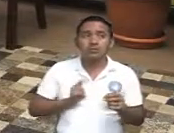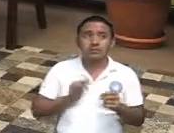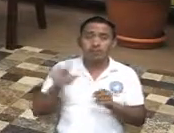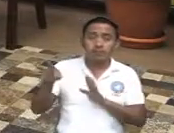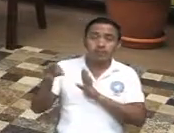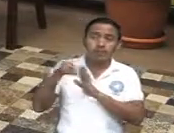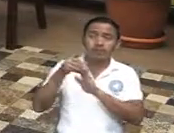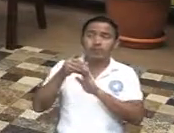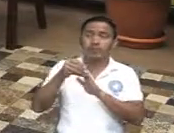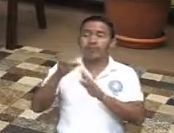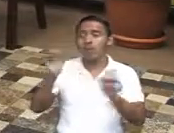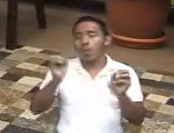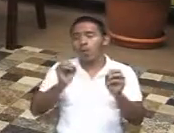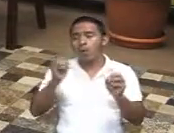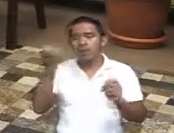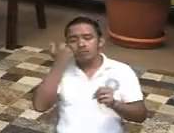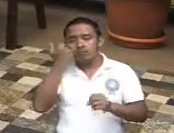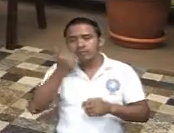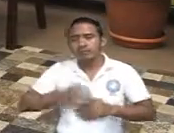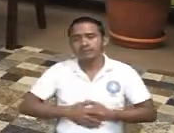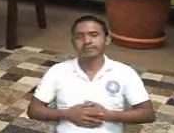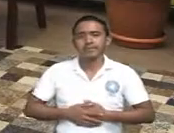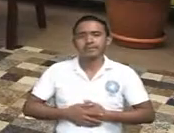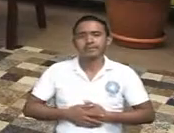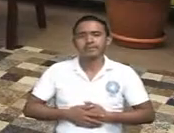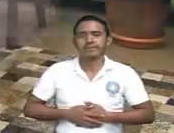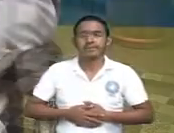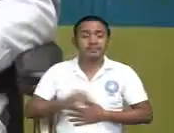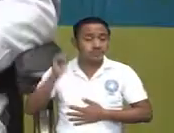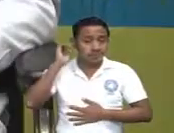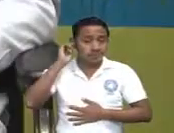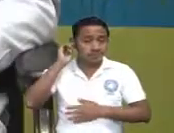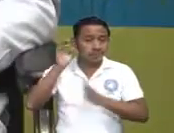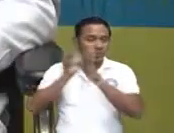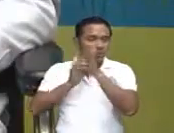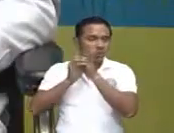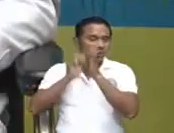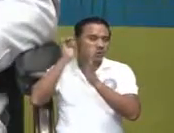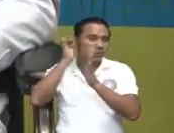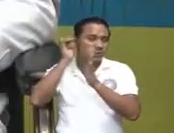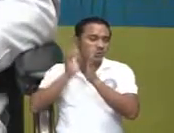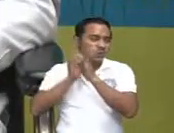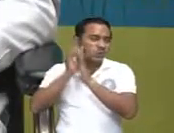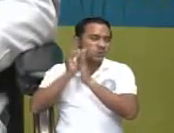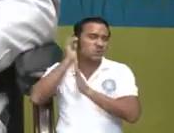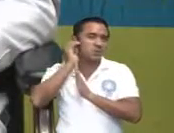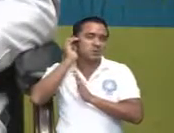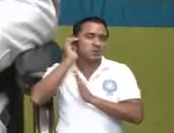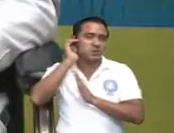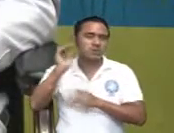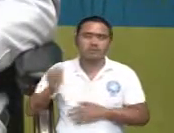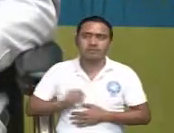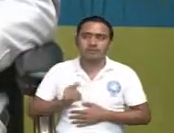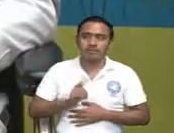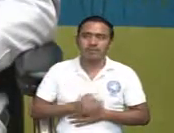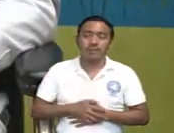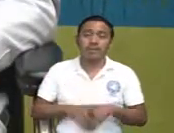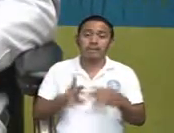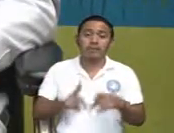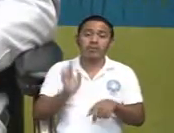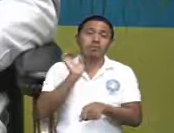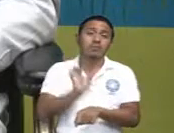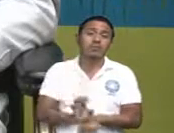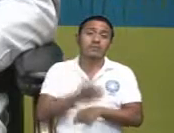enfermedad generalmente el oído pica cuando la persona tiene el hábito de introducirse